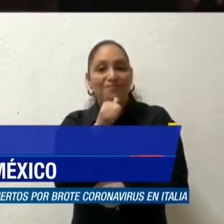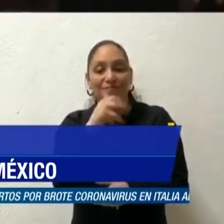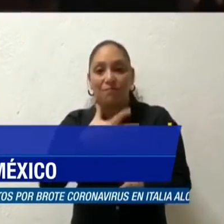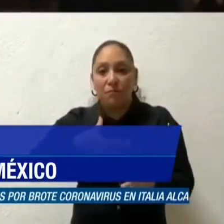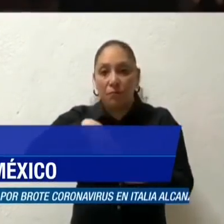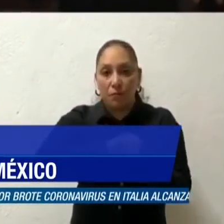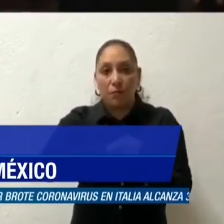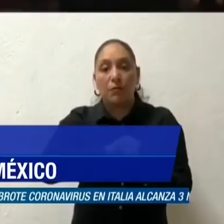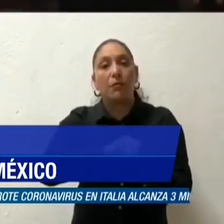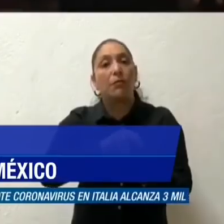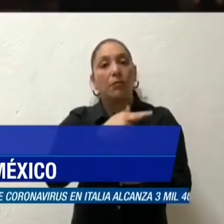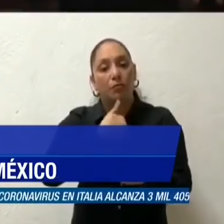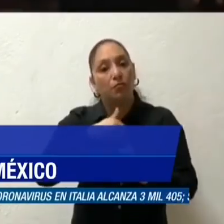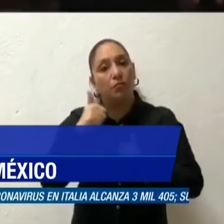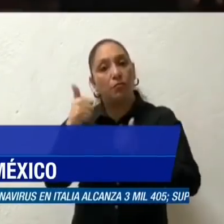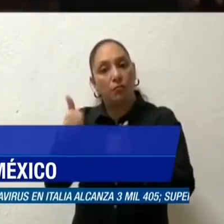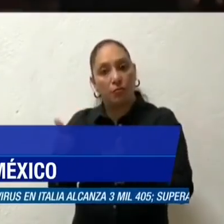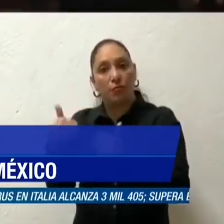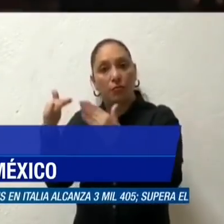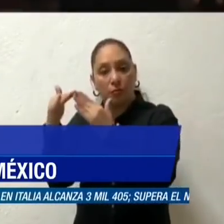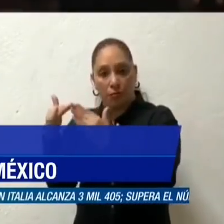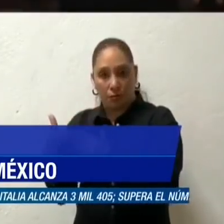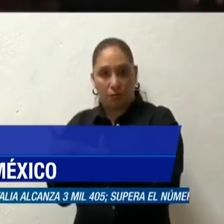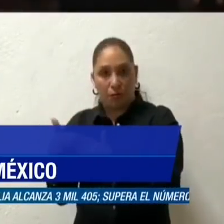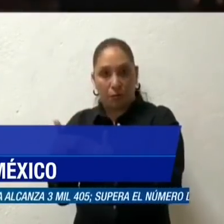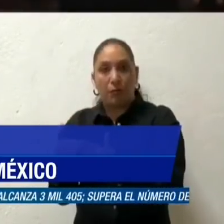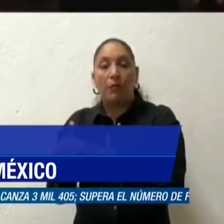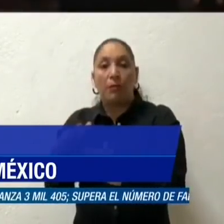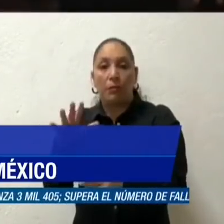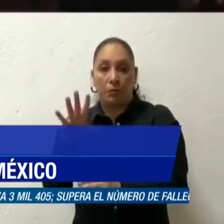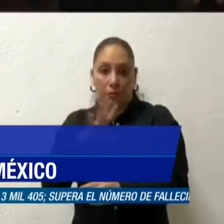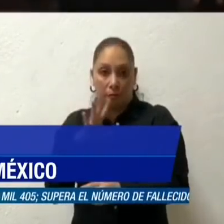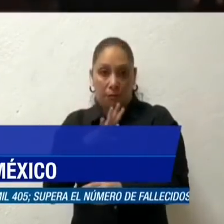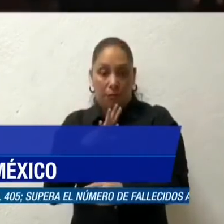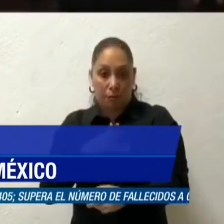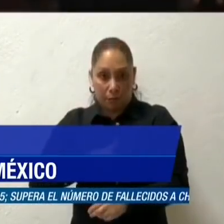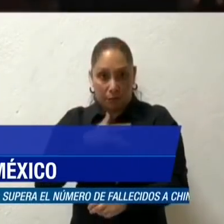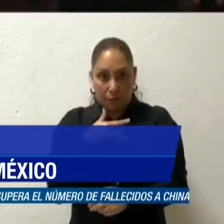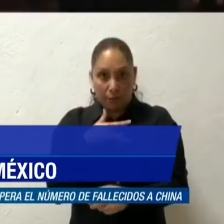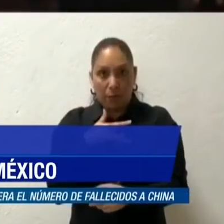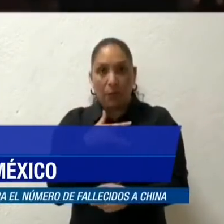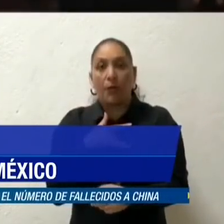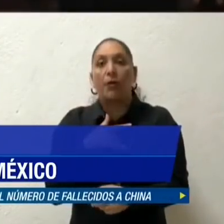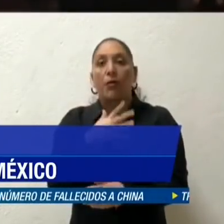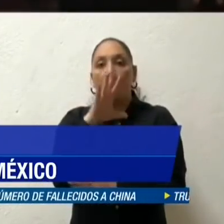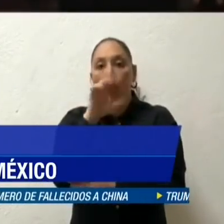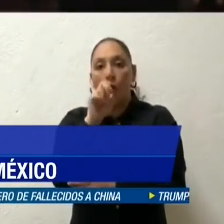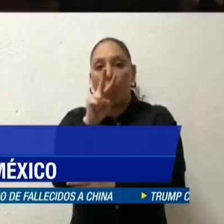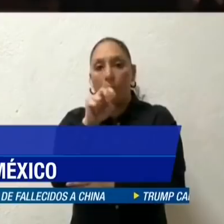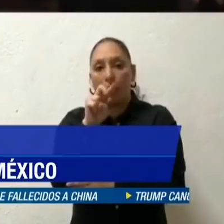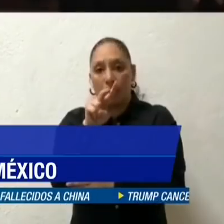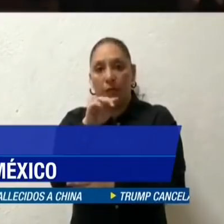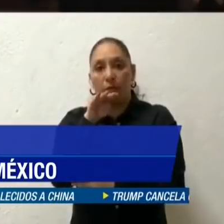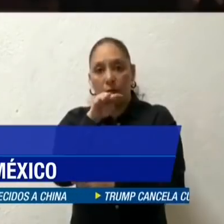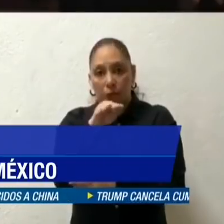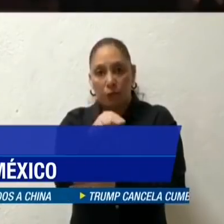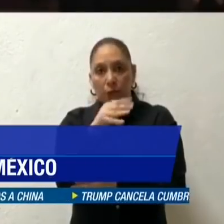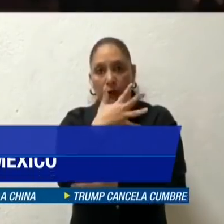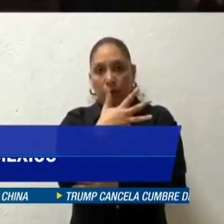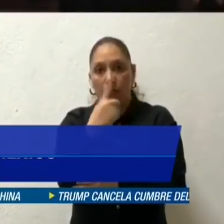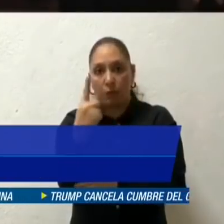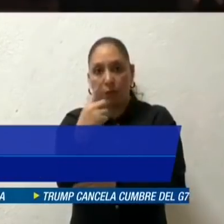privado y quedarnos en casa. Y si tiene síntomas, COVID-19 al